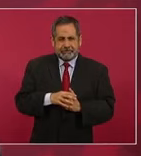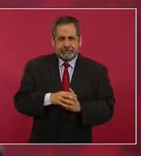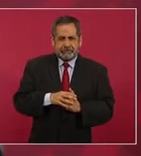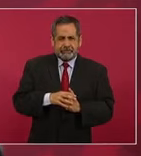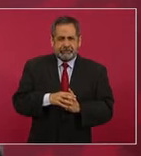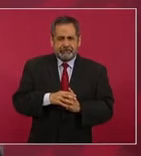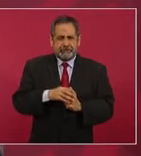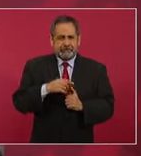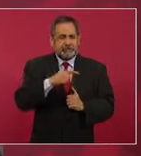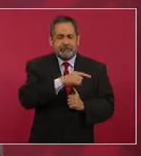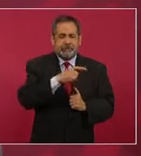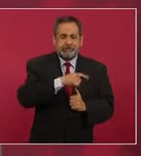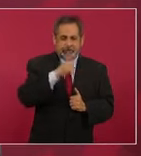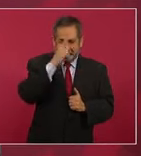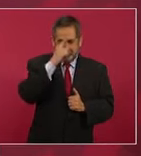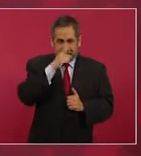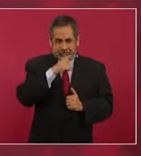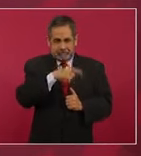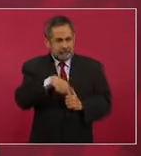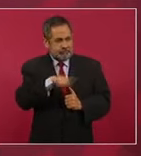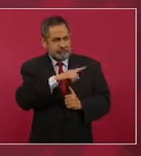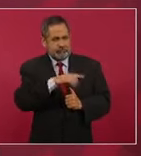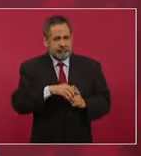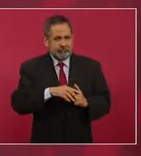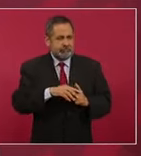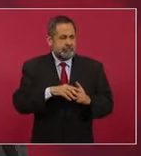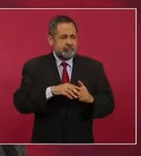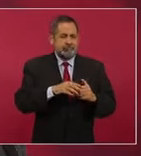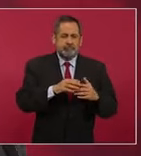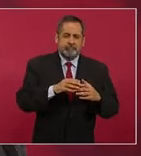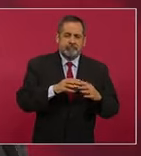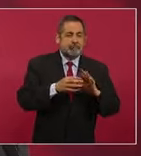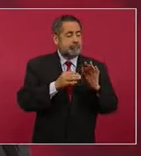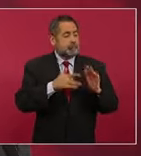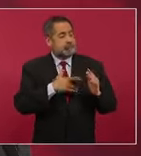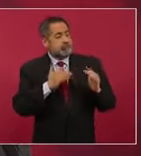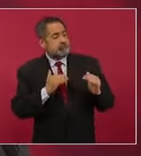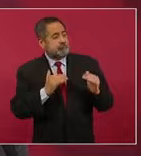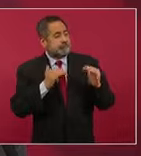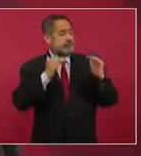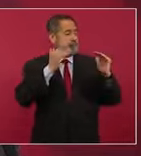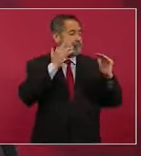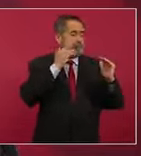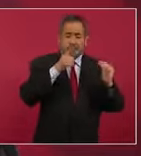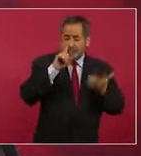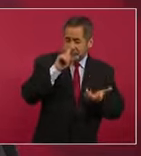importantes en lo económico, ¿no? O sea, una cosa es que se las den de